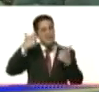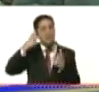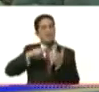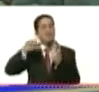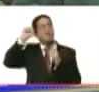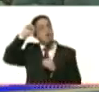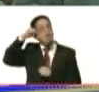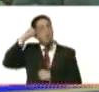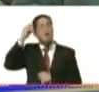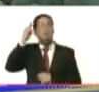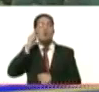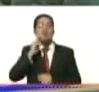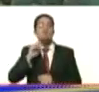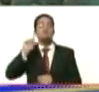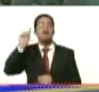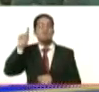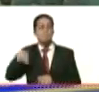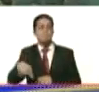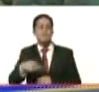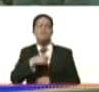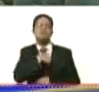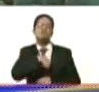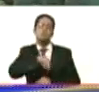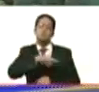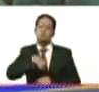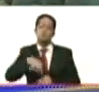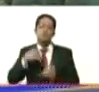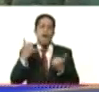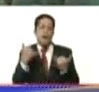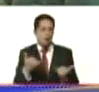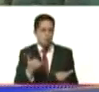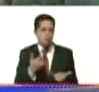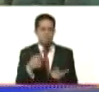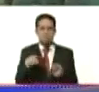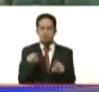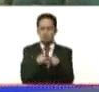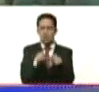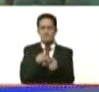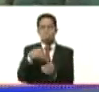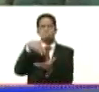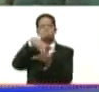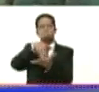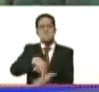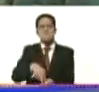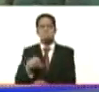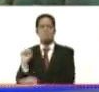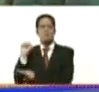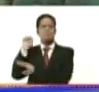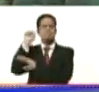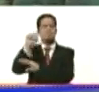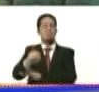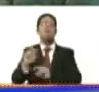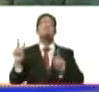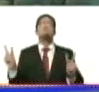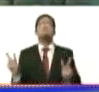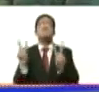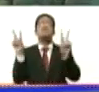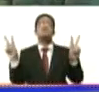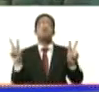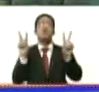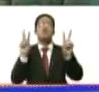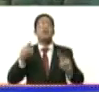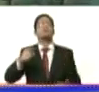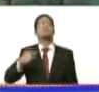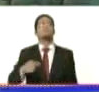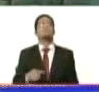poder decir con absoluta claridad, de pie como estamos, victoriosos como estamos, no